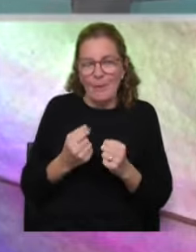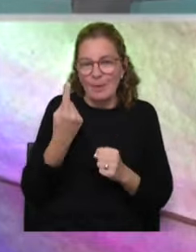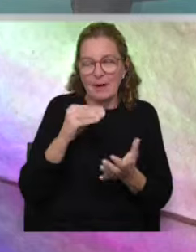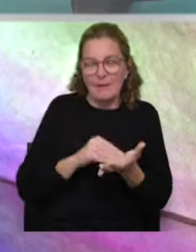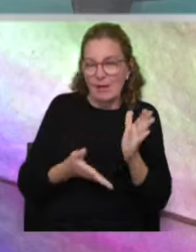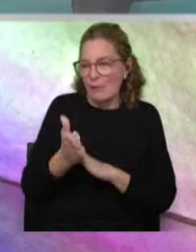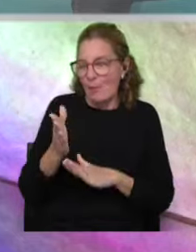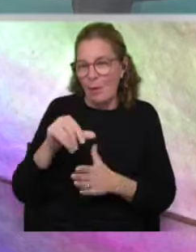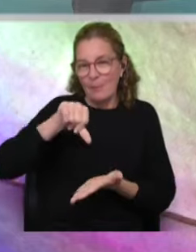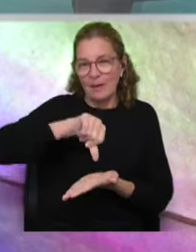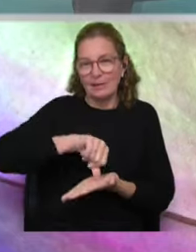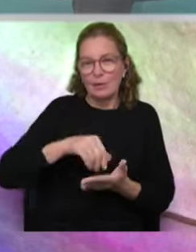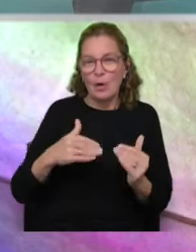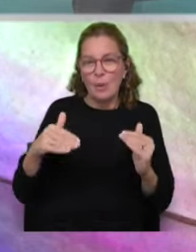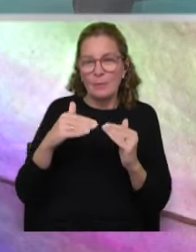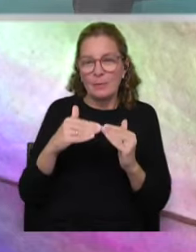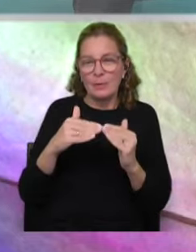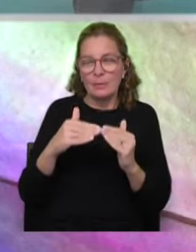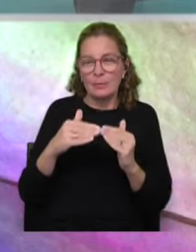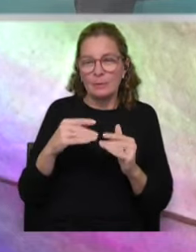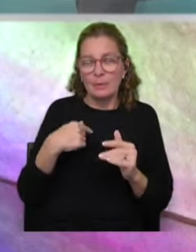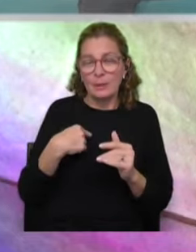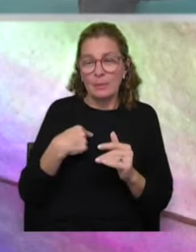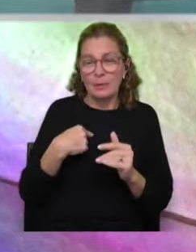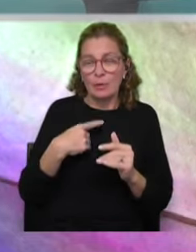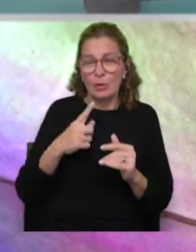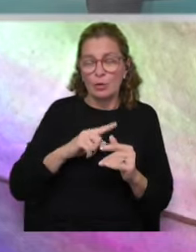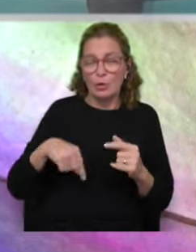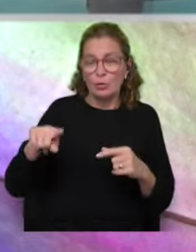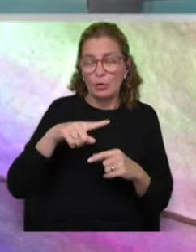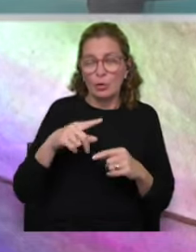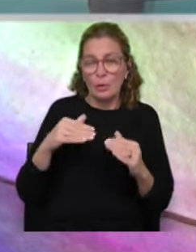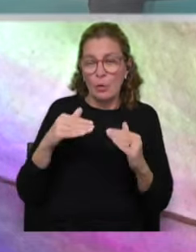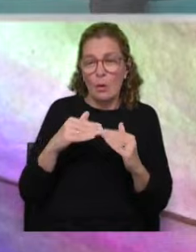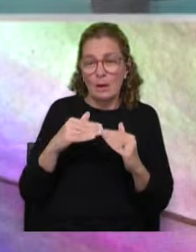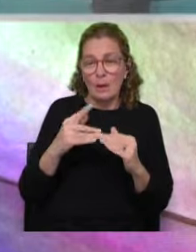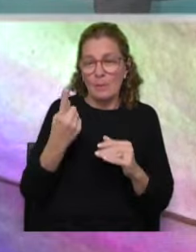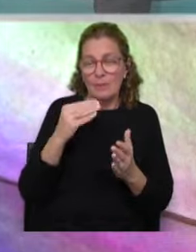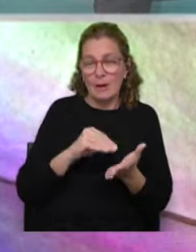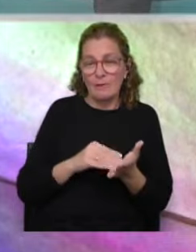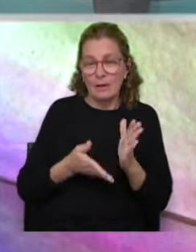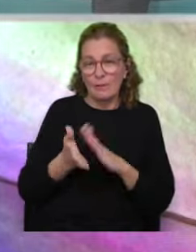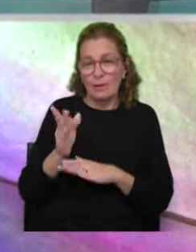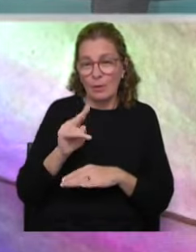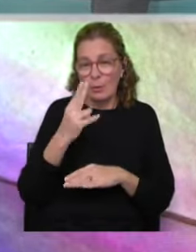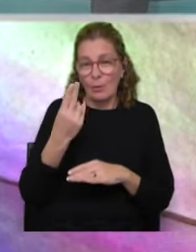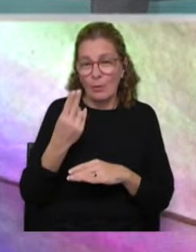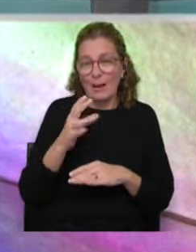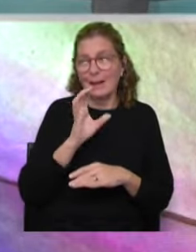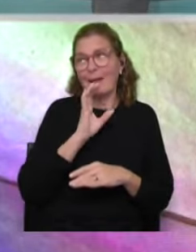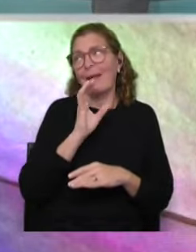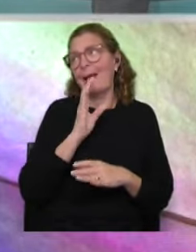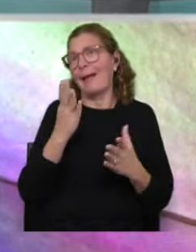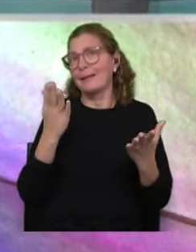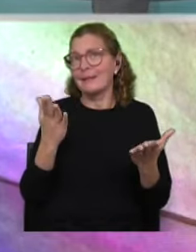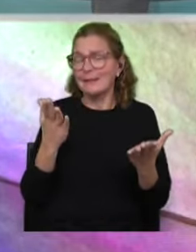país. Lo mismo fue, bueno, en otra bueno, para mí, y para no todos iguales, ¿no? Yo, en mi caso fue la primera vez que salí de Uruguay, ¿no? ¡Claro!